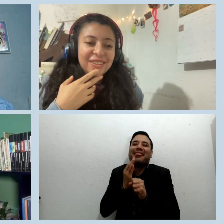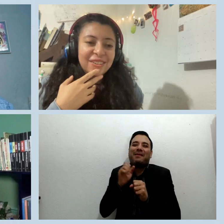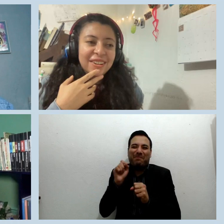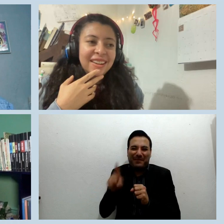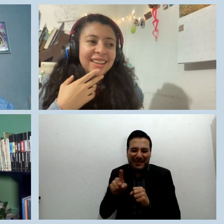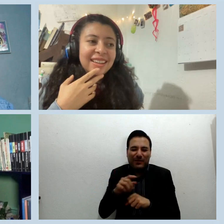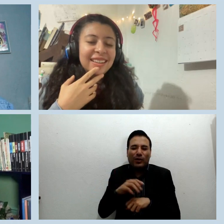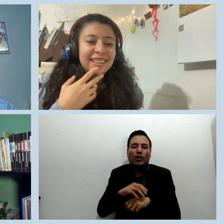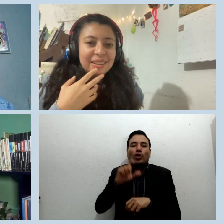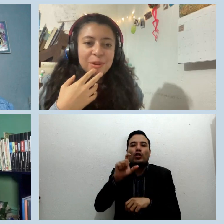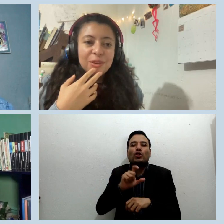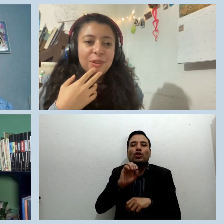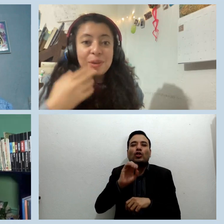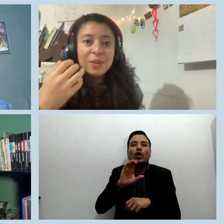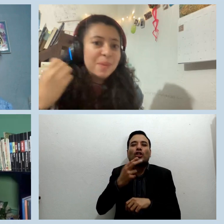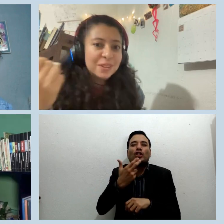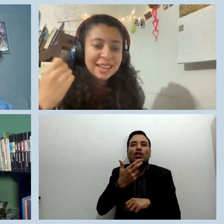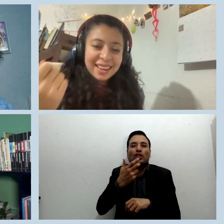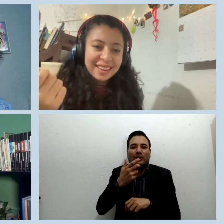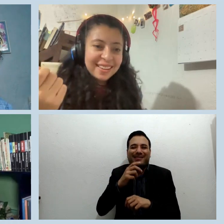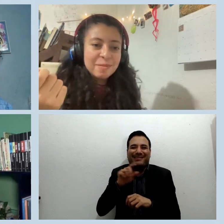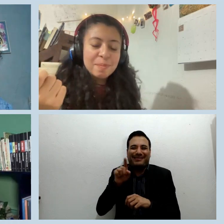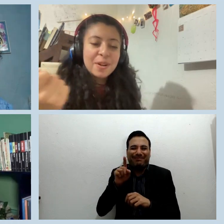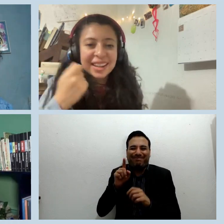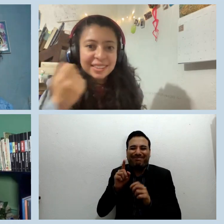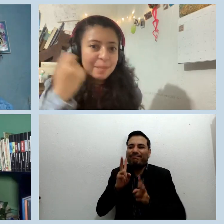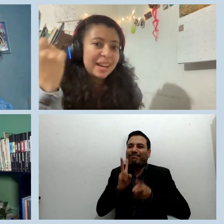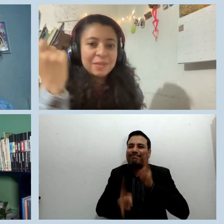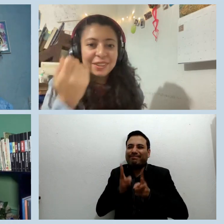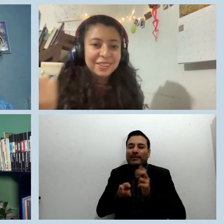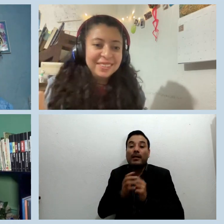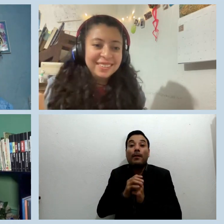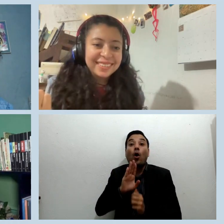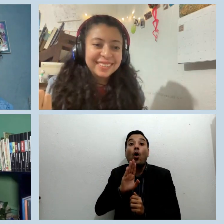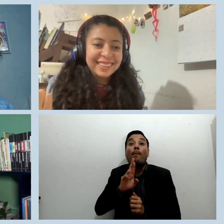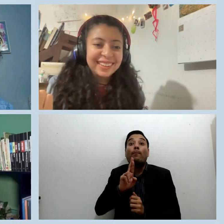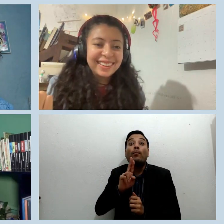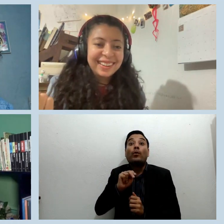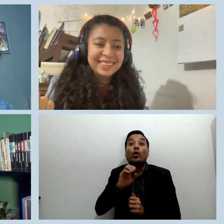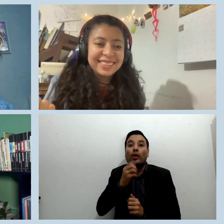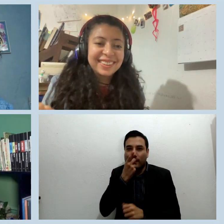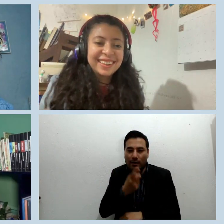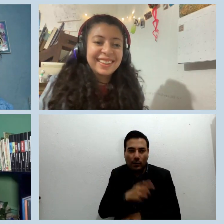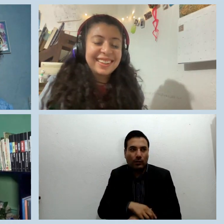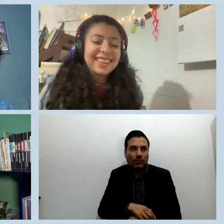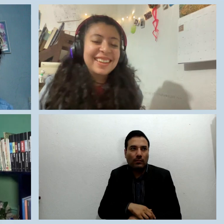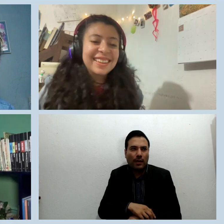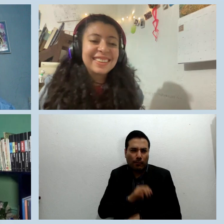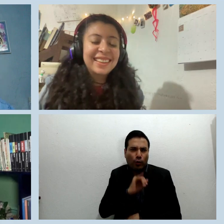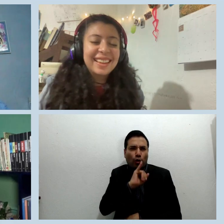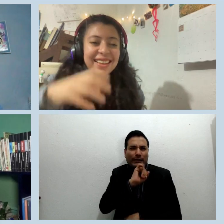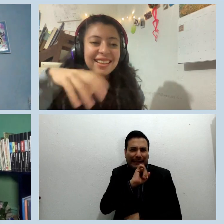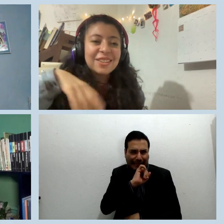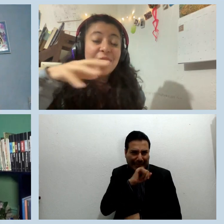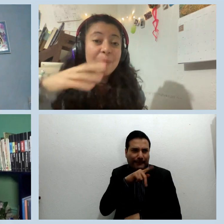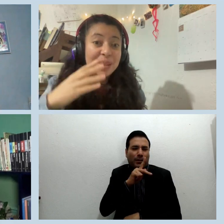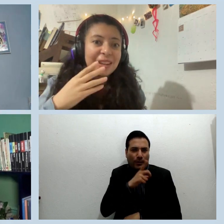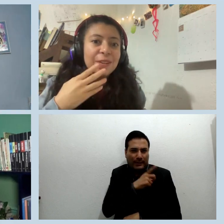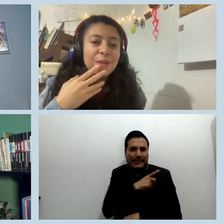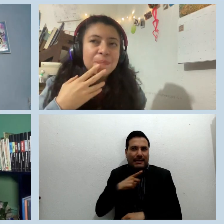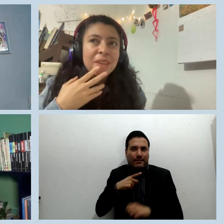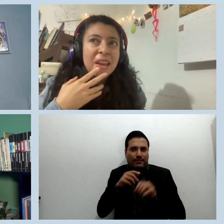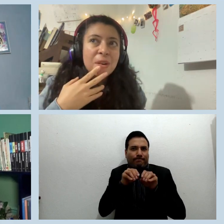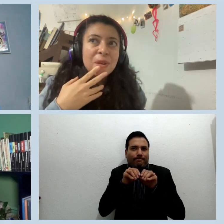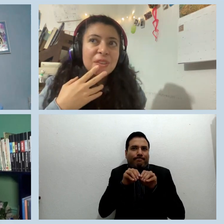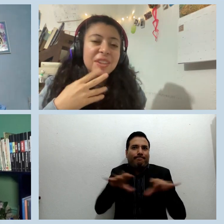y yo y Bruno dijo Bueno pero está pero acá está el megáfono no y este y eso estaba